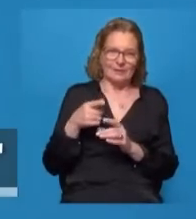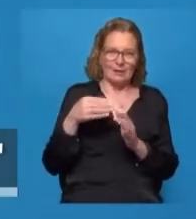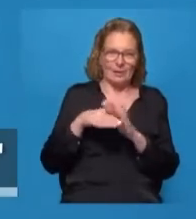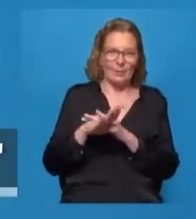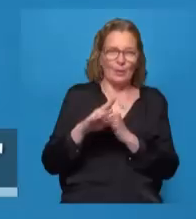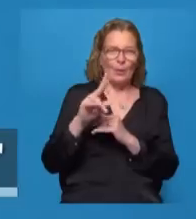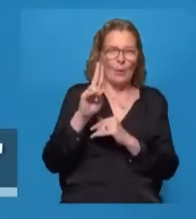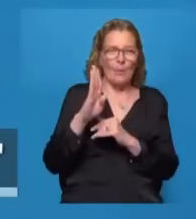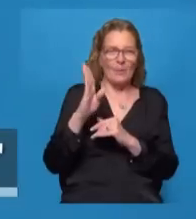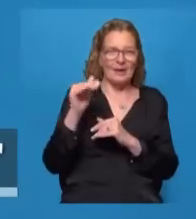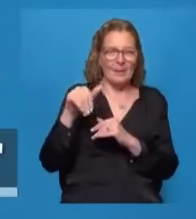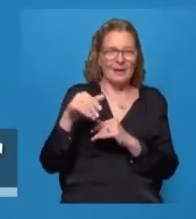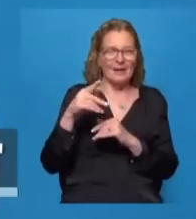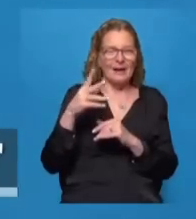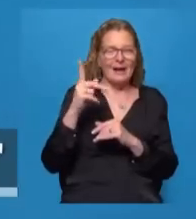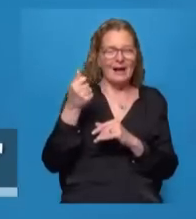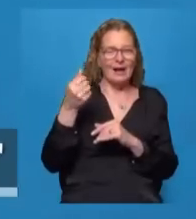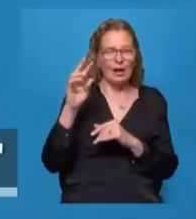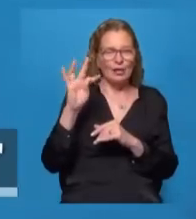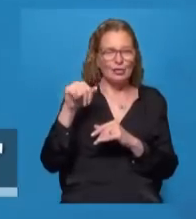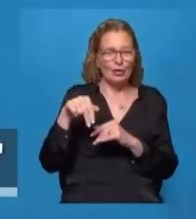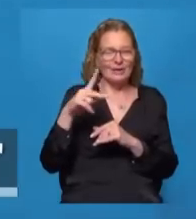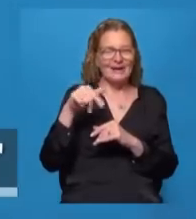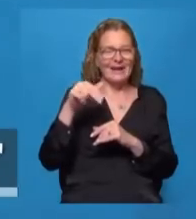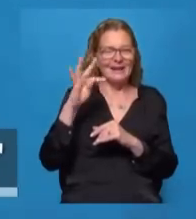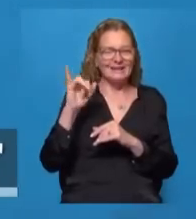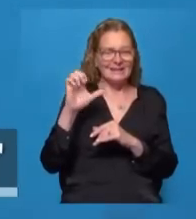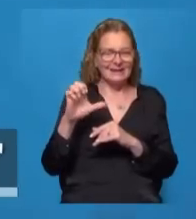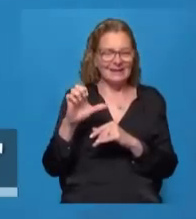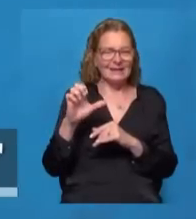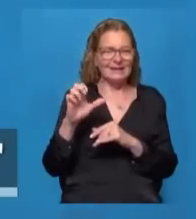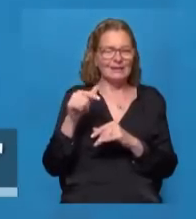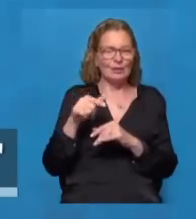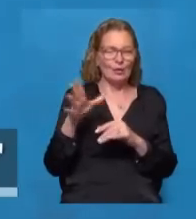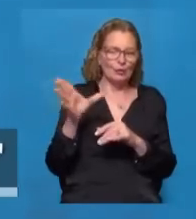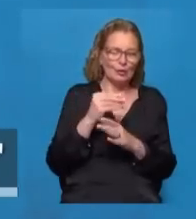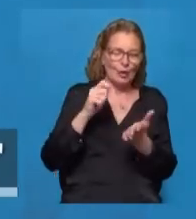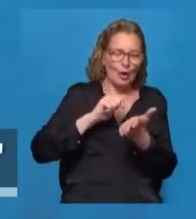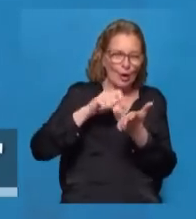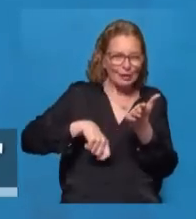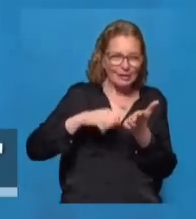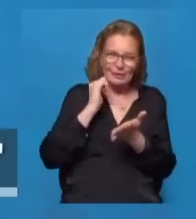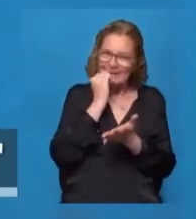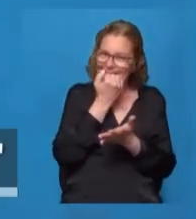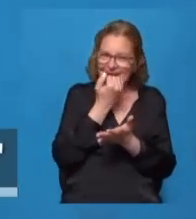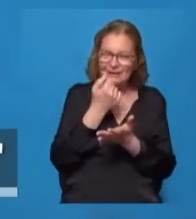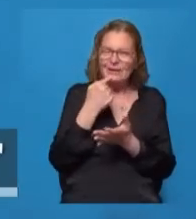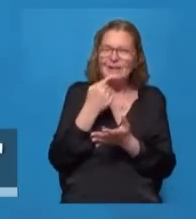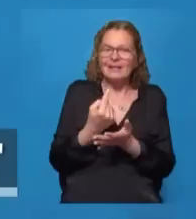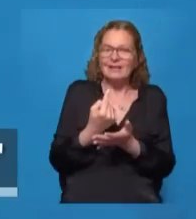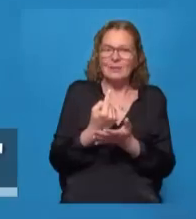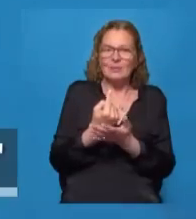upm catat pfizer este todos todos estos contratos secretos y lo que decimos